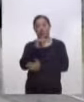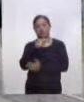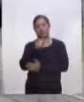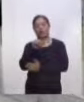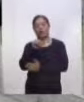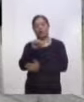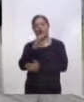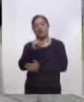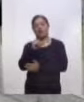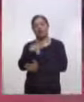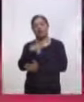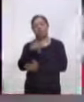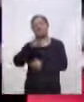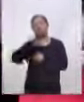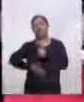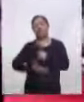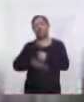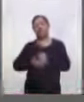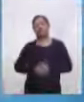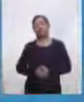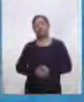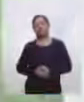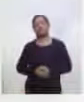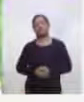Ahora Noticias.